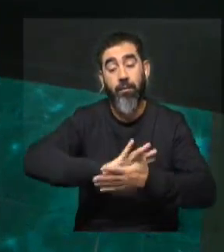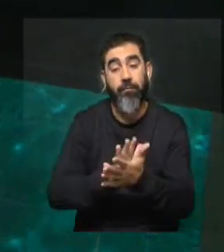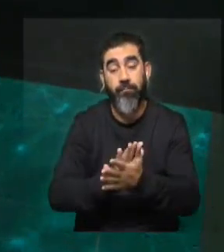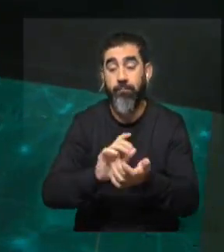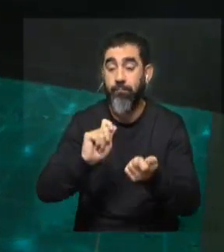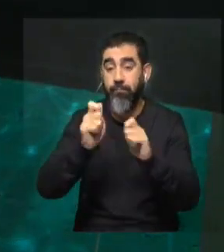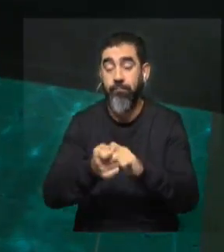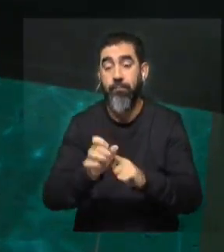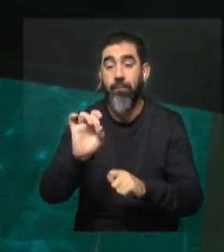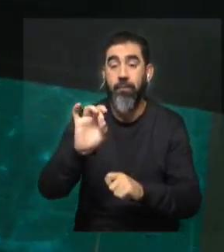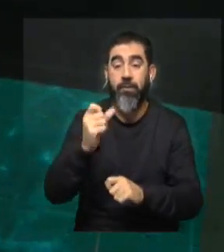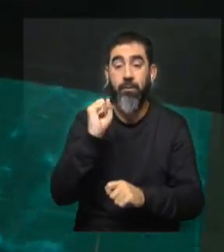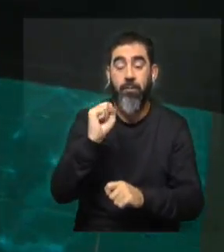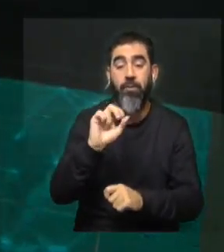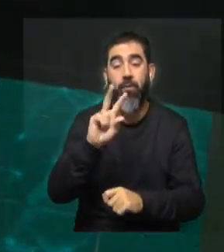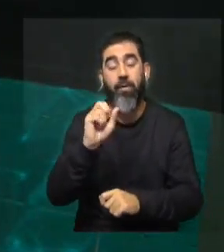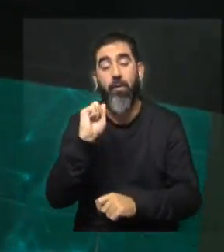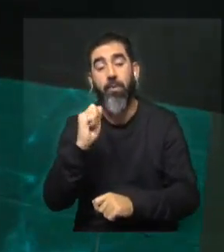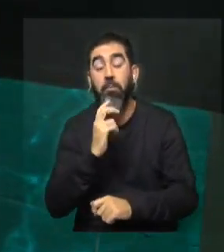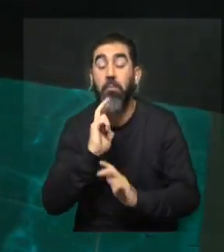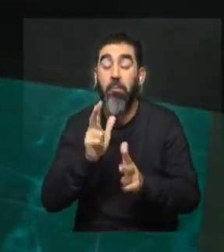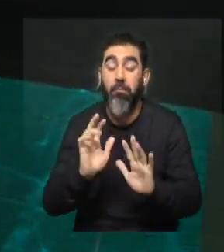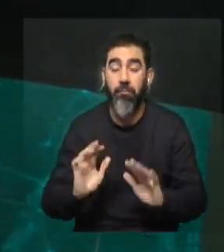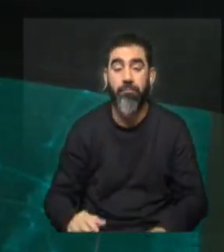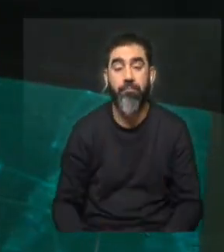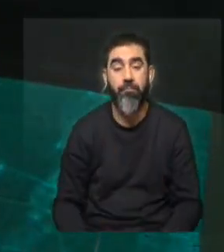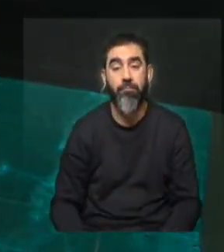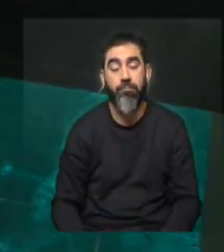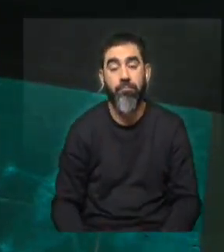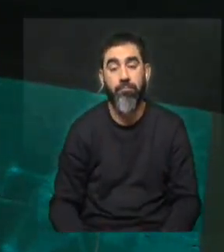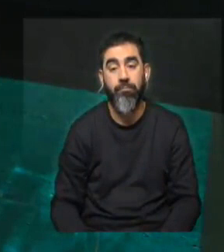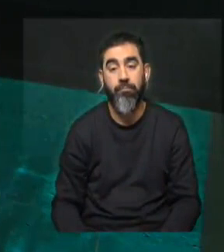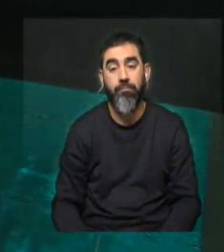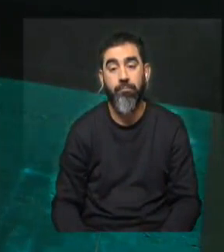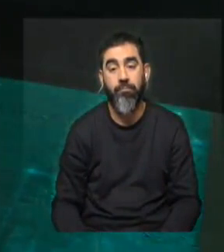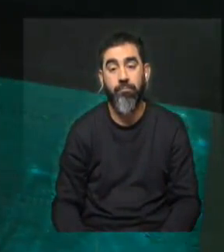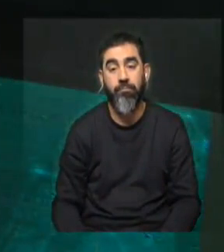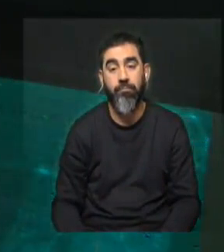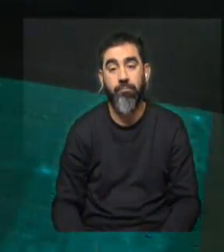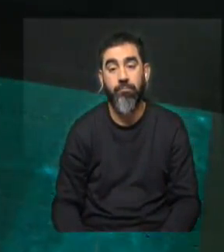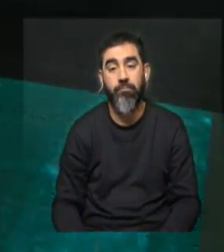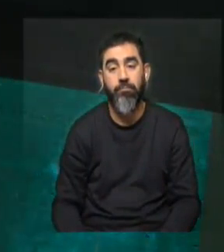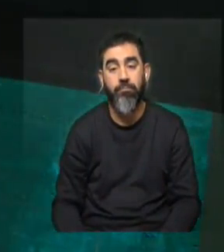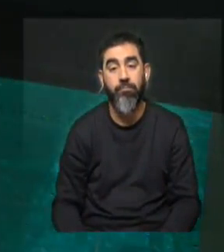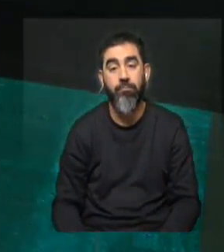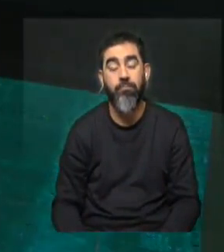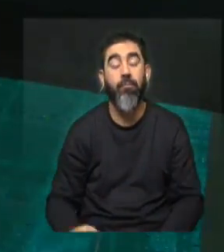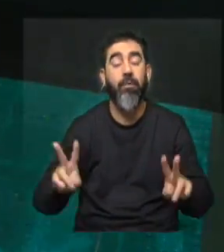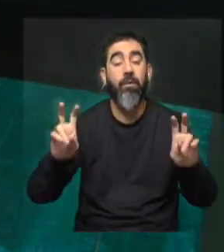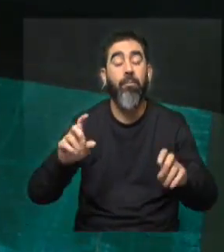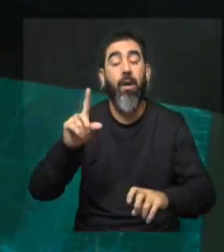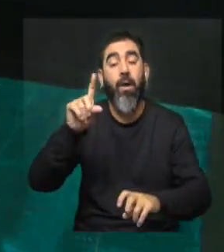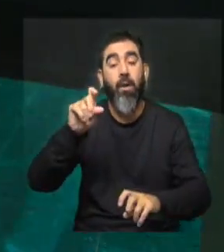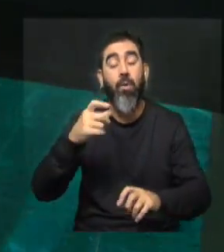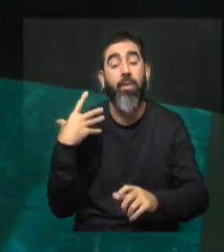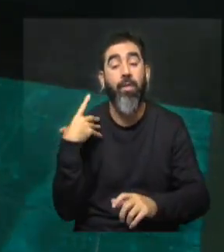cambia diferencia entre 15 y 20 pesos bueno muy bien nosotros seguimos el tema y a propósito de la crisis hídrica porque